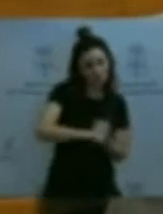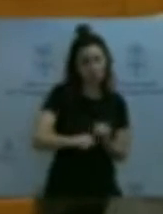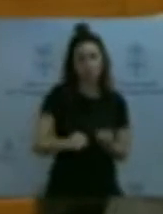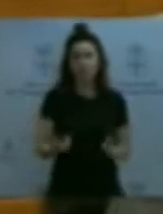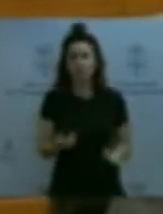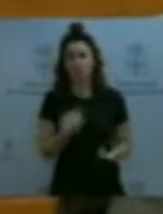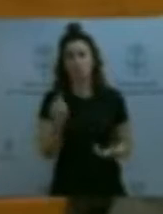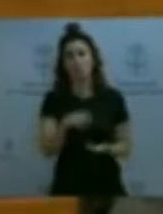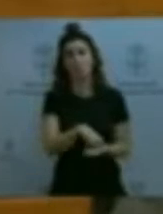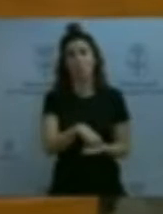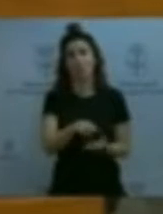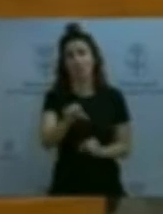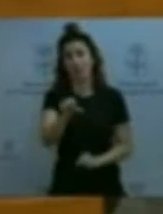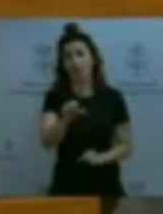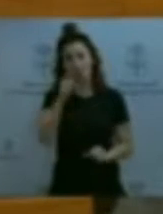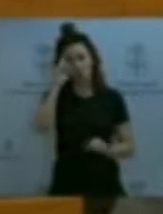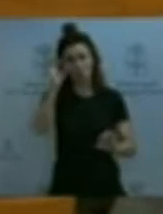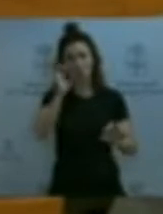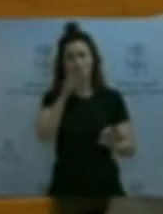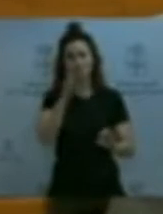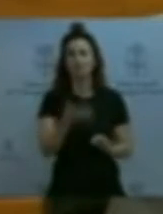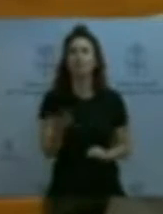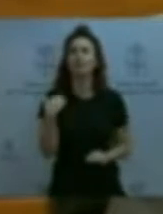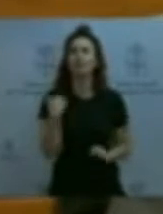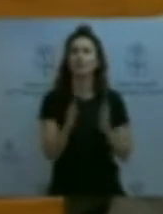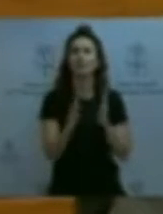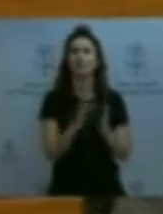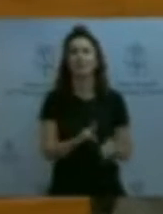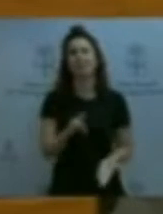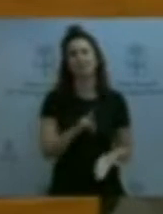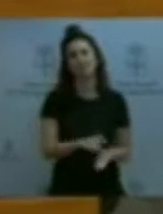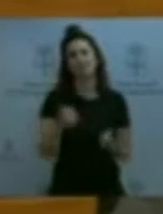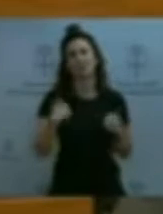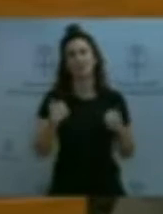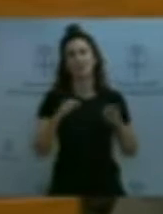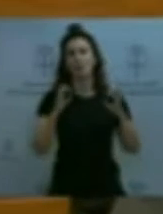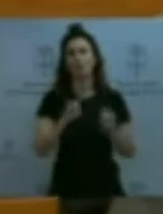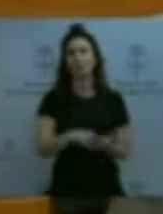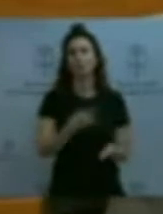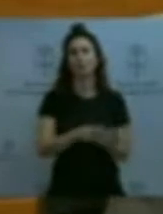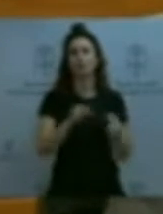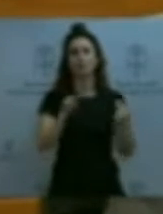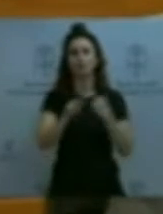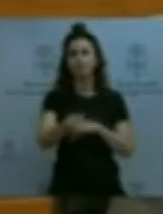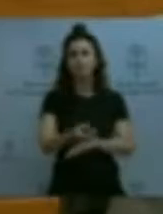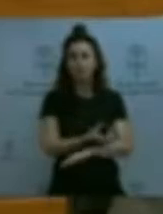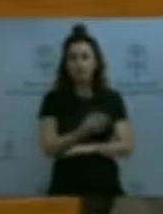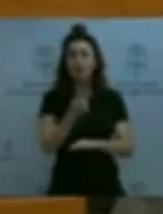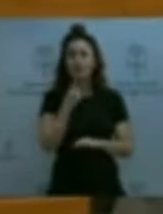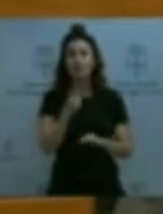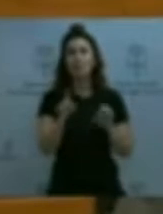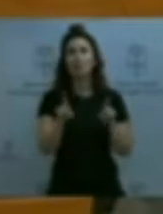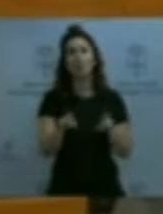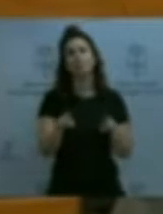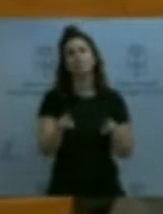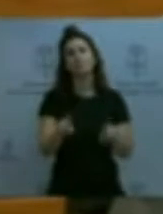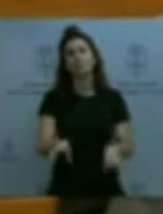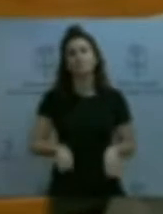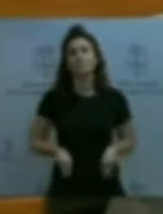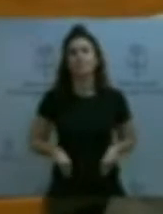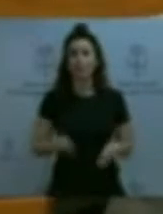vivido y ya sabemos lo que es que el plan de vías caiga en manos de socialistas. Es ralentizarlo, aplazarlo y que pase el tiempo otra